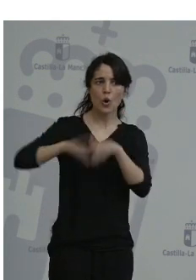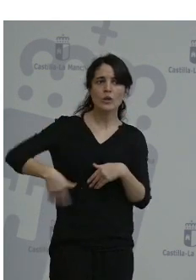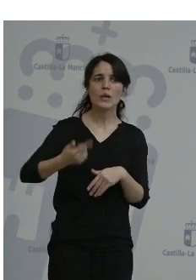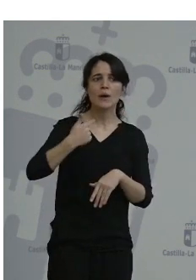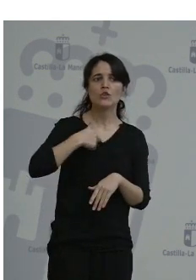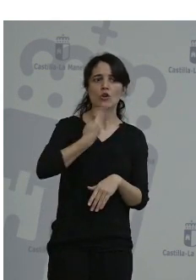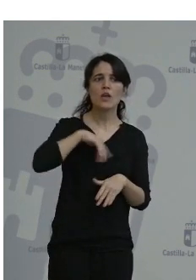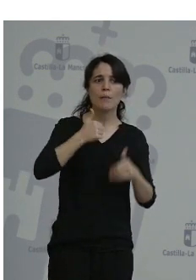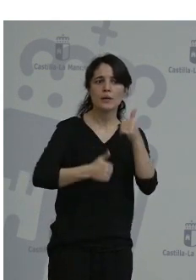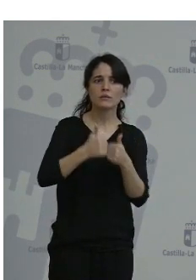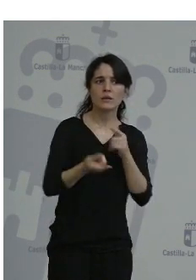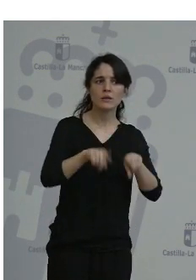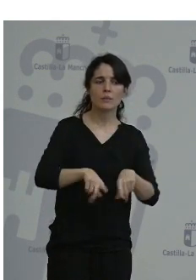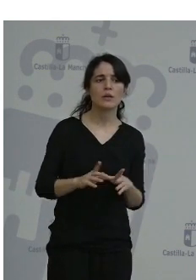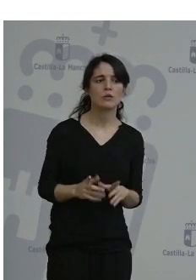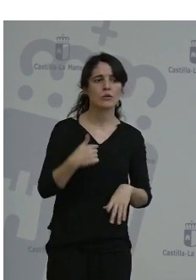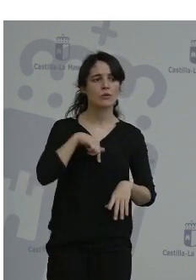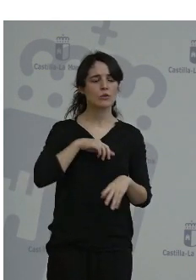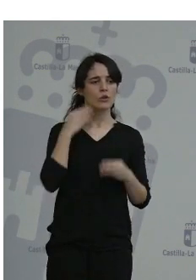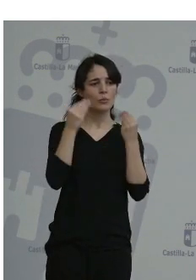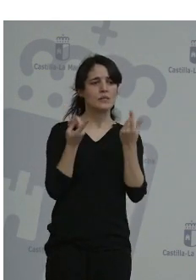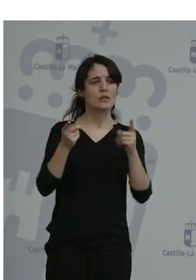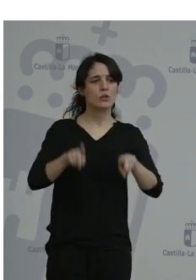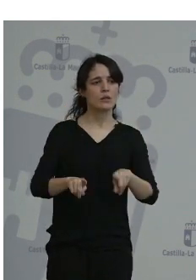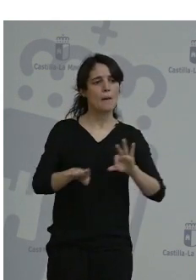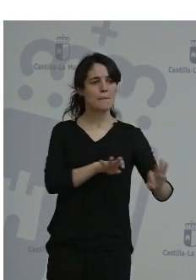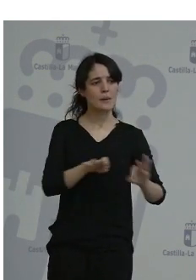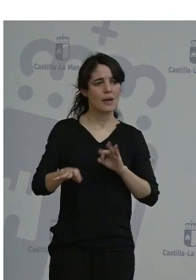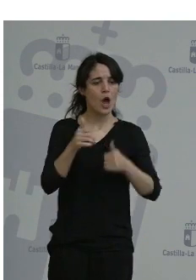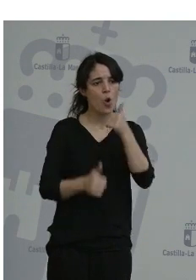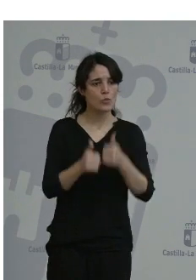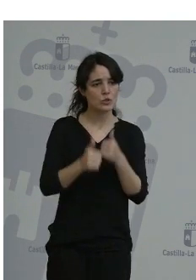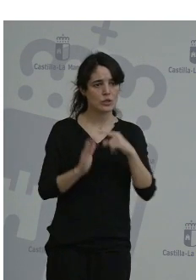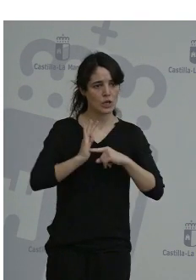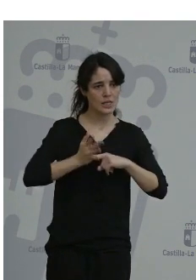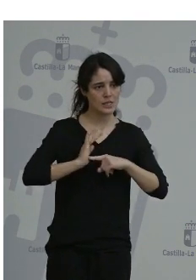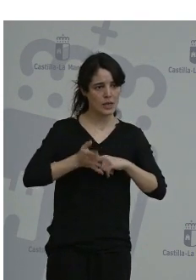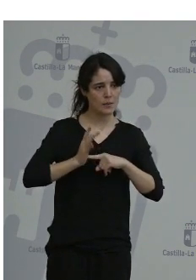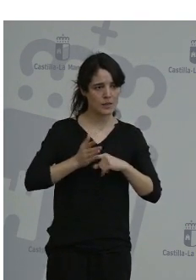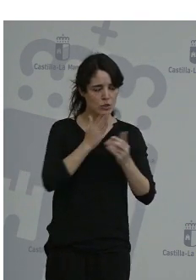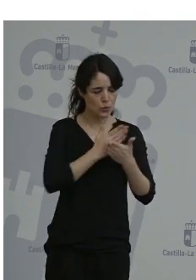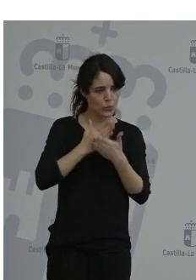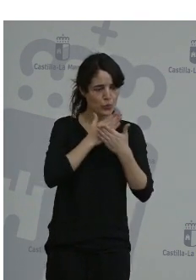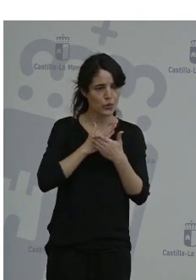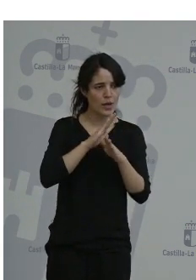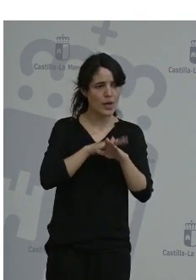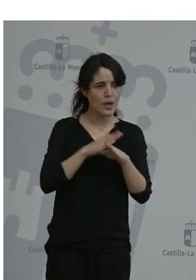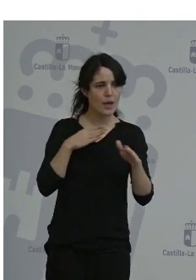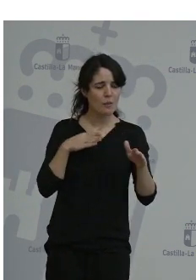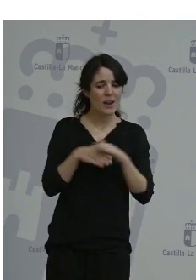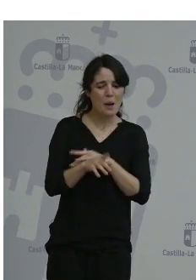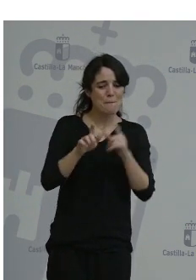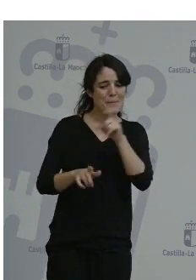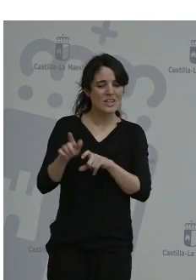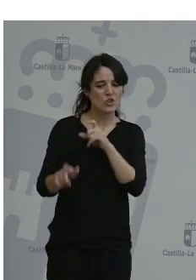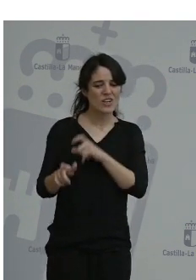Estamos pensando también en preparar las oposiciones de Castilla-La Mancha para personal de limpieza de la Junta